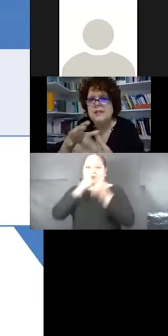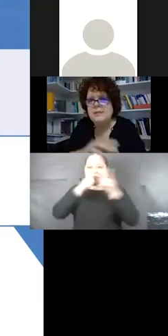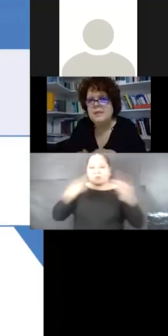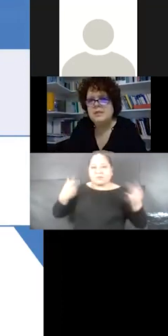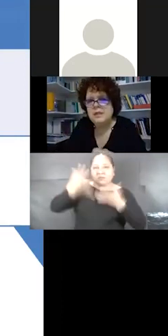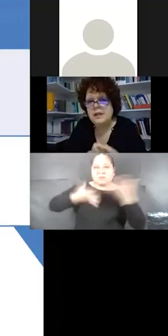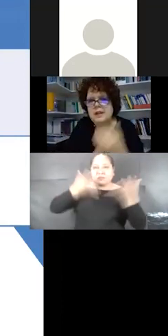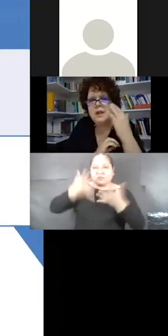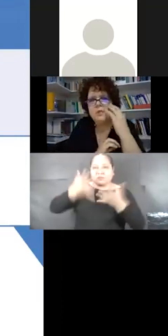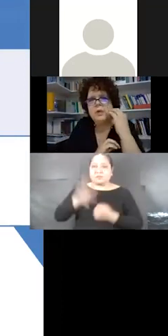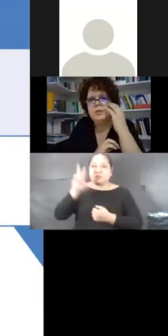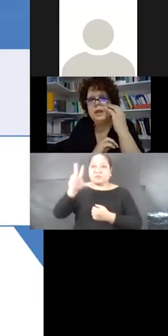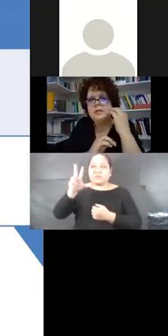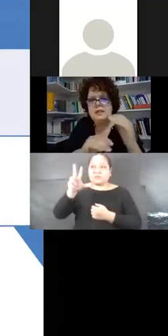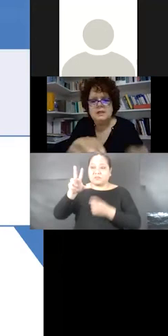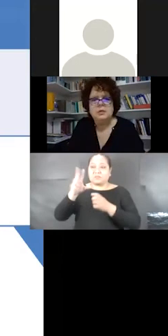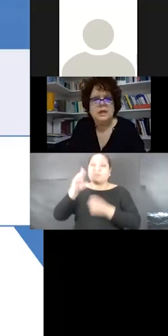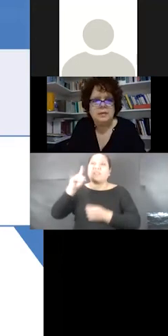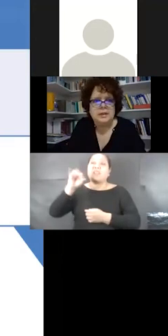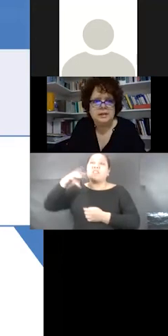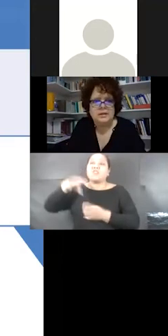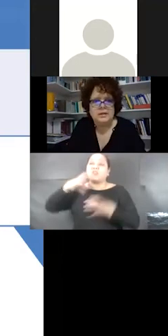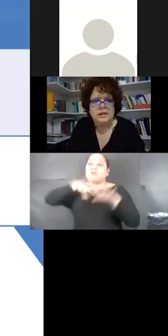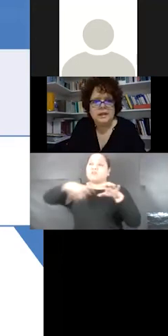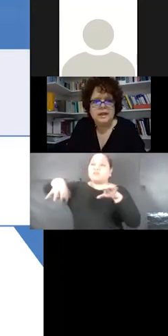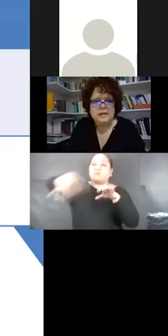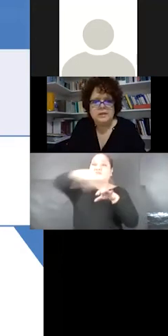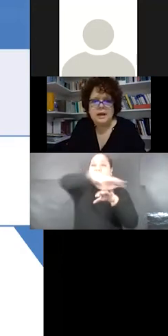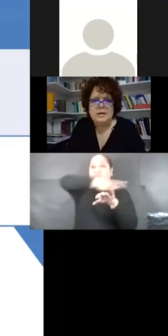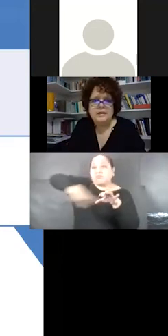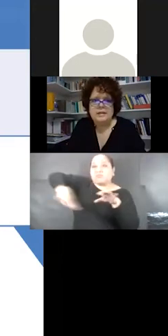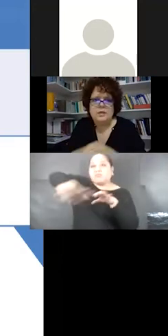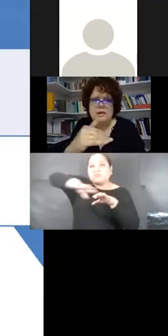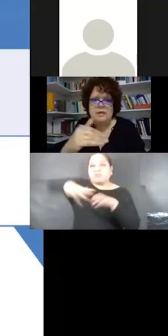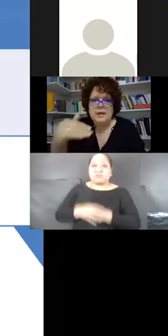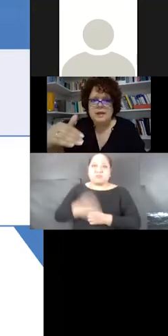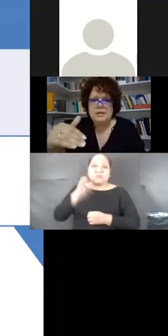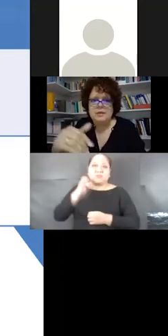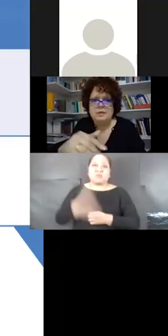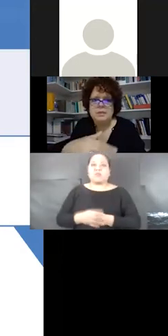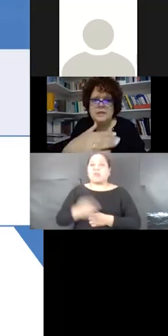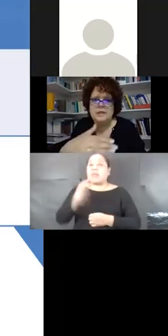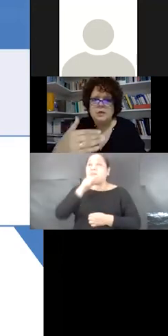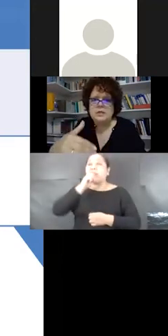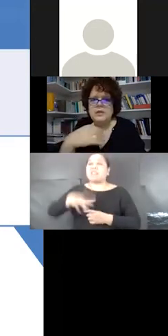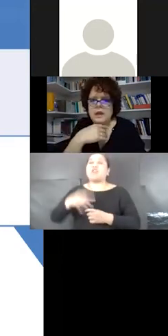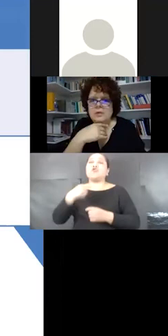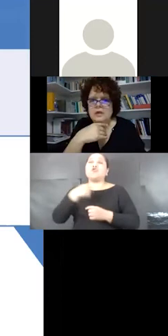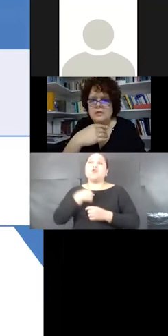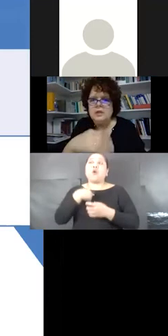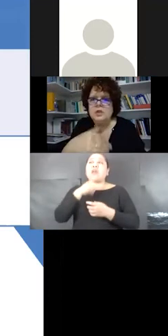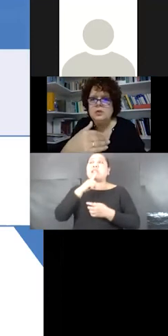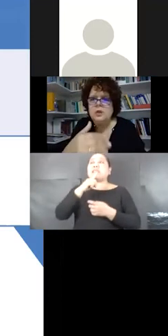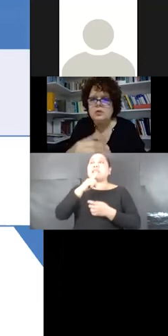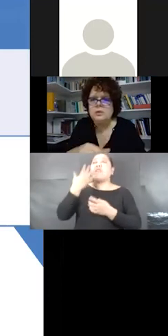lengua tridimensional. Puede usar las señas simultáneamente, ¿no? Entonces acaba de decir, yo estaba manejando, pasando al costado de